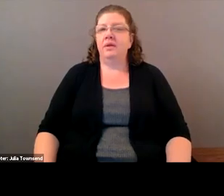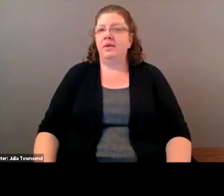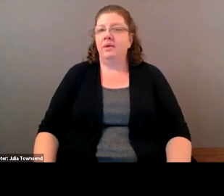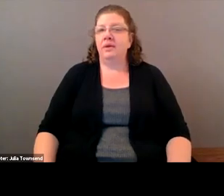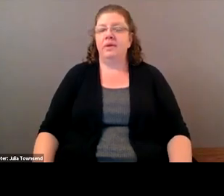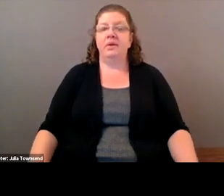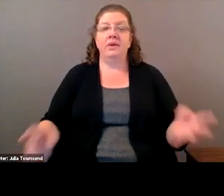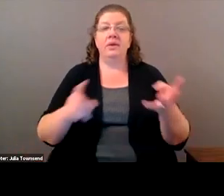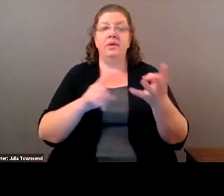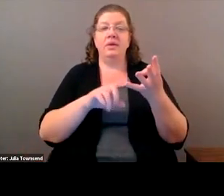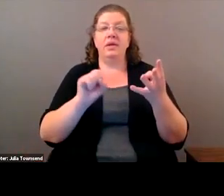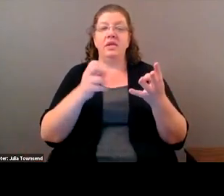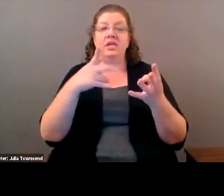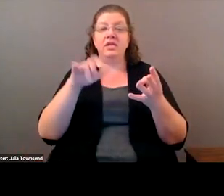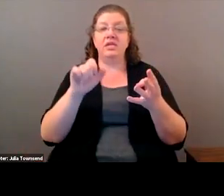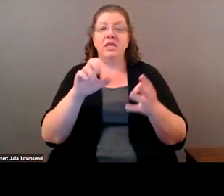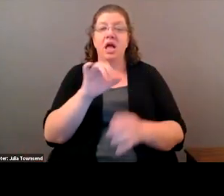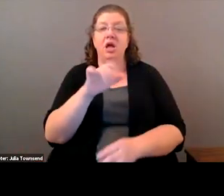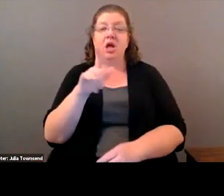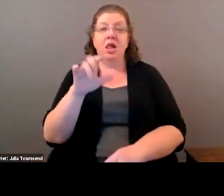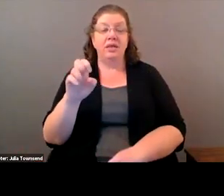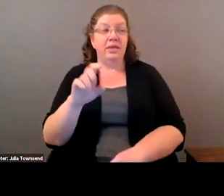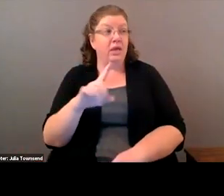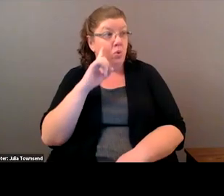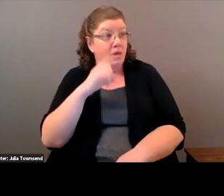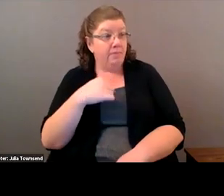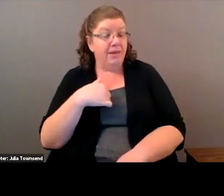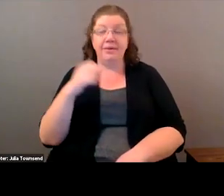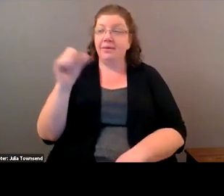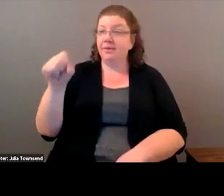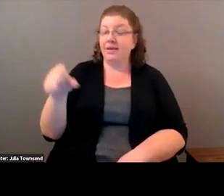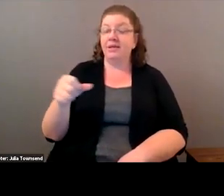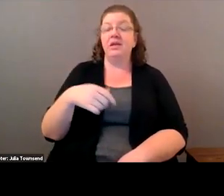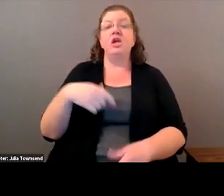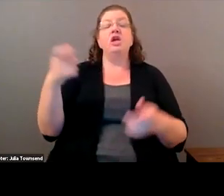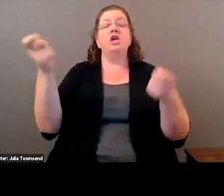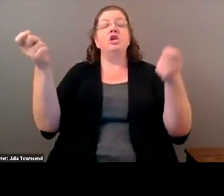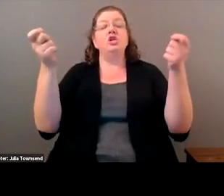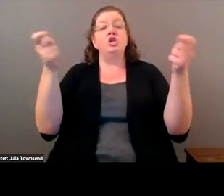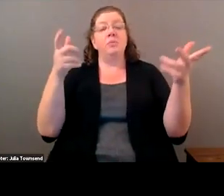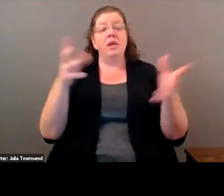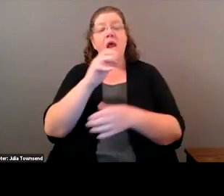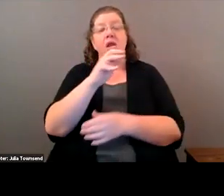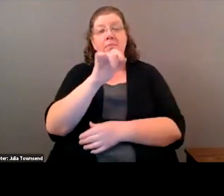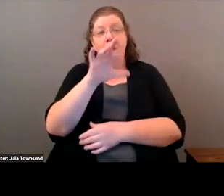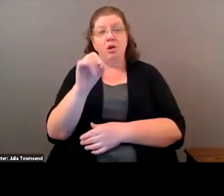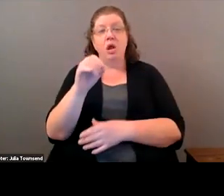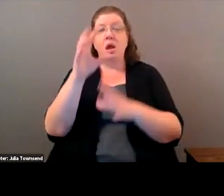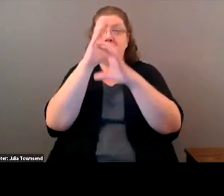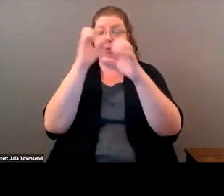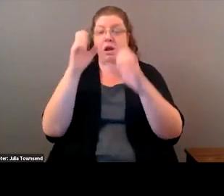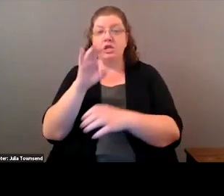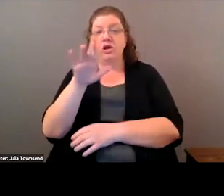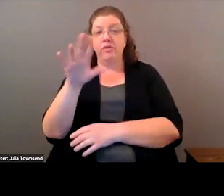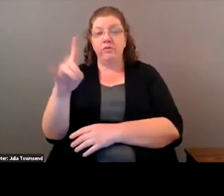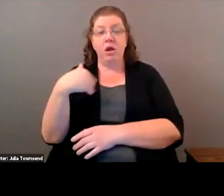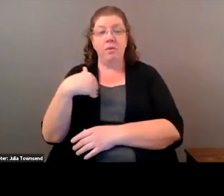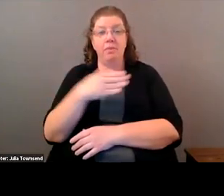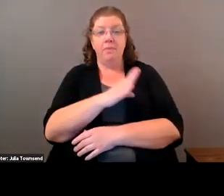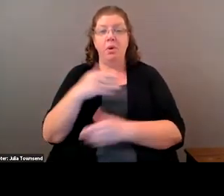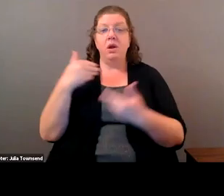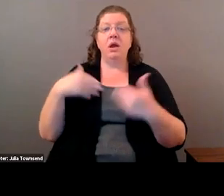que ni yo ni me pueden escuchar si adelante superintendente maldonado presidenta ford y miembros del consejo